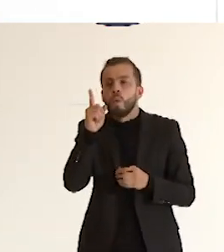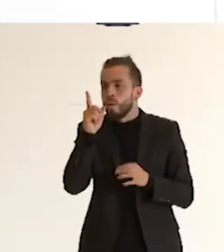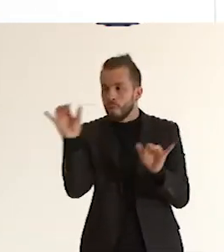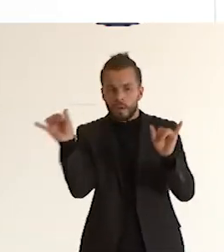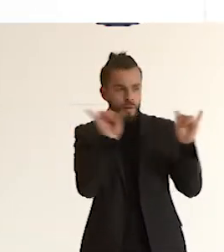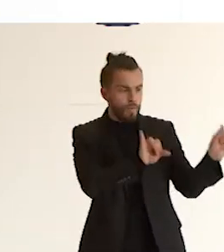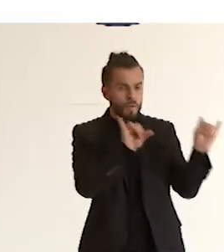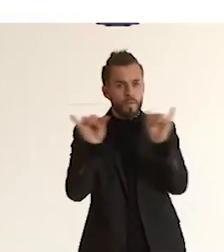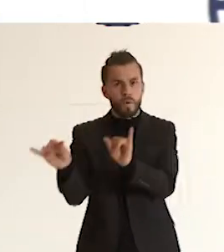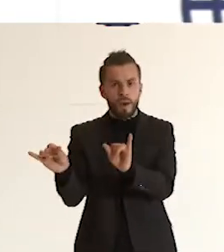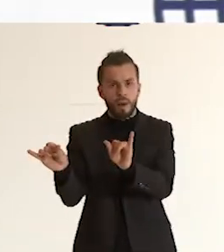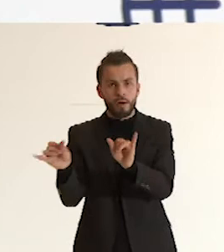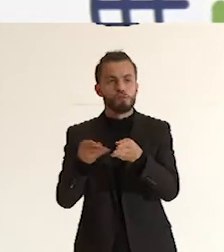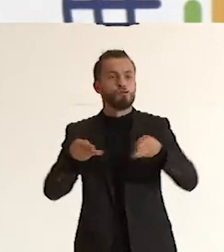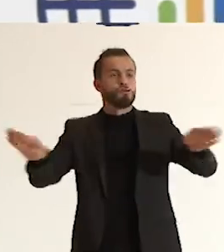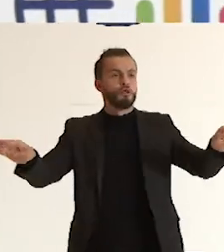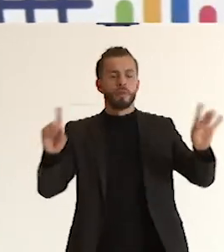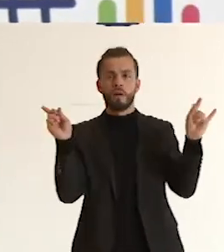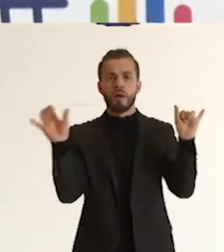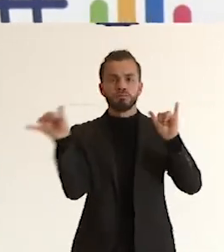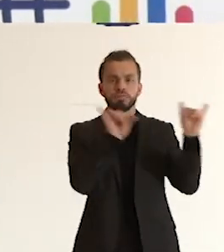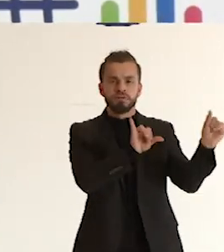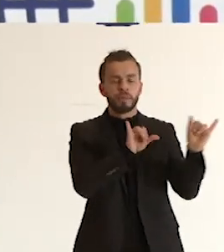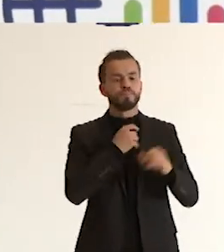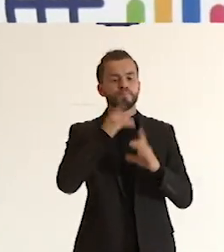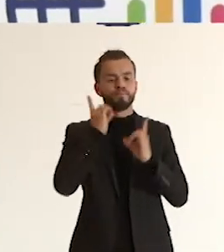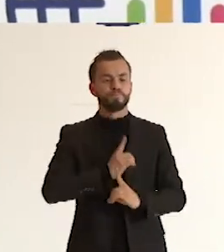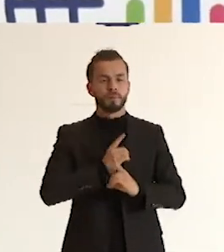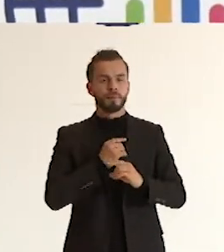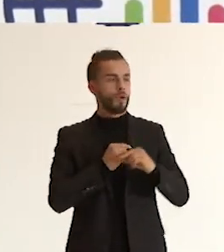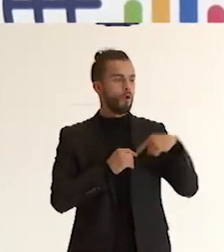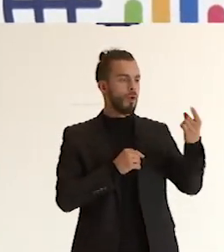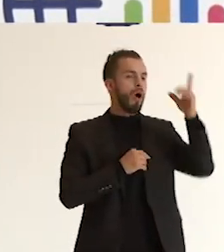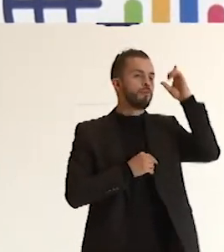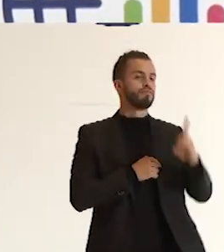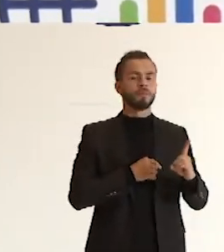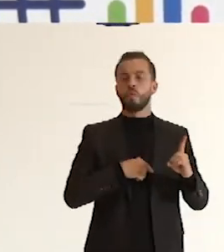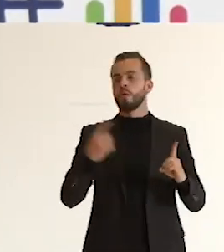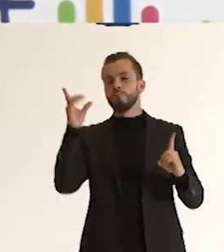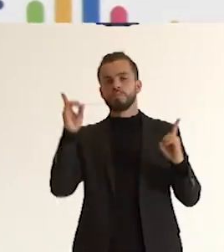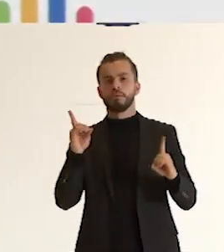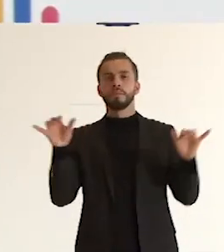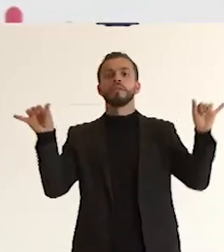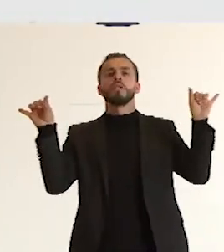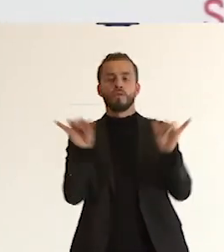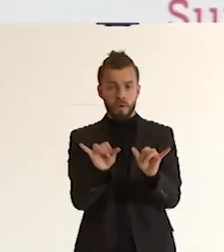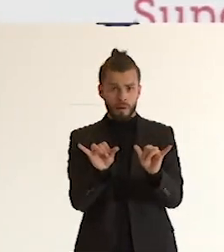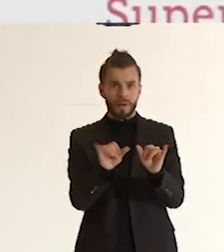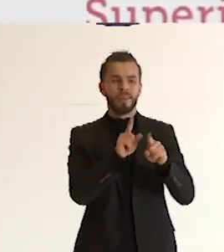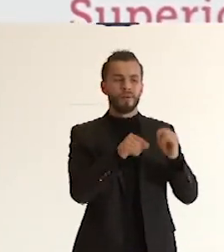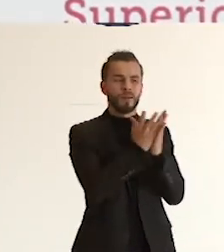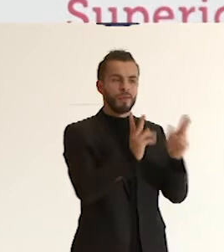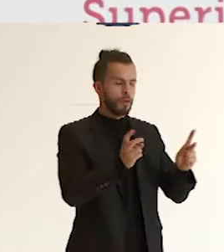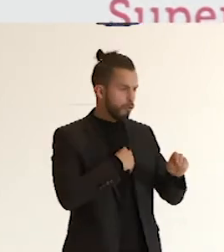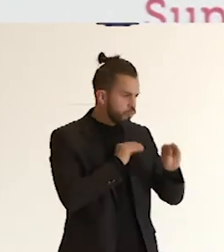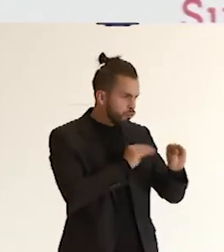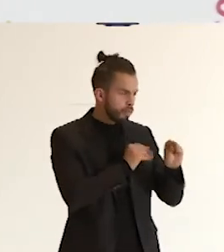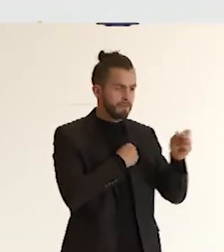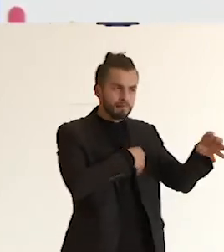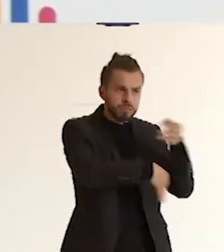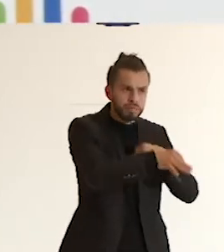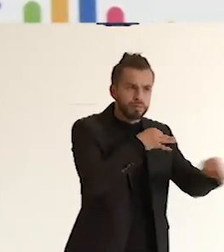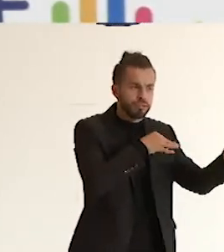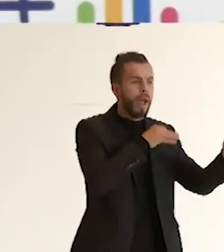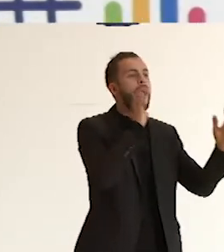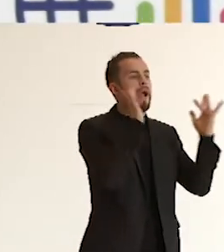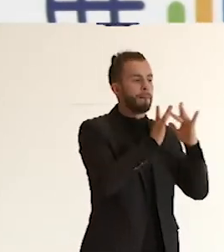estar sintonizados con las mismas formas de tomar decisiones queremos que eso que les estamos enseñando a los estudiantes sea la forma en la que funciona la universidad